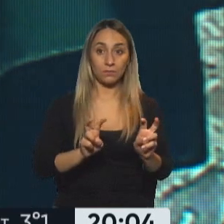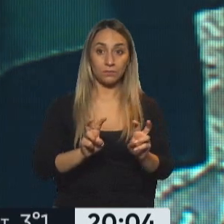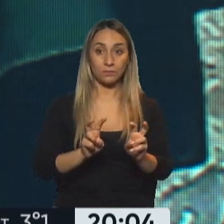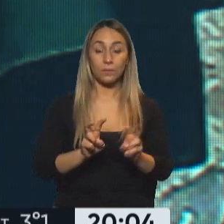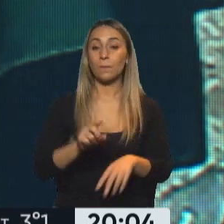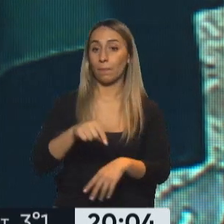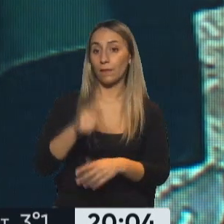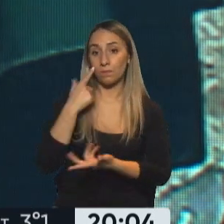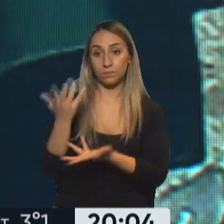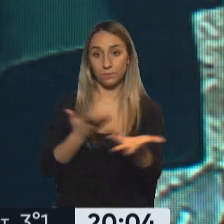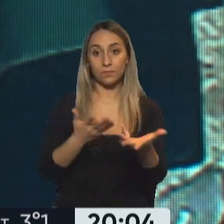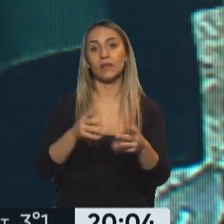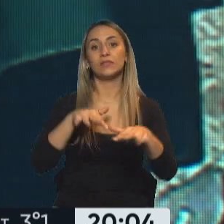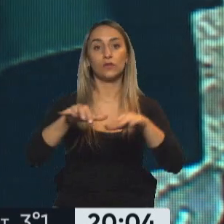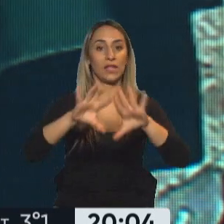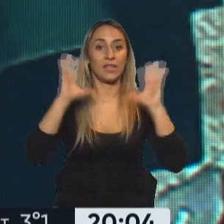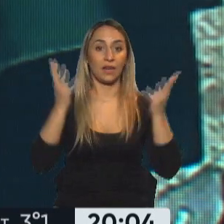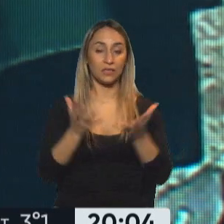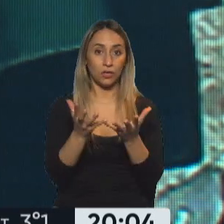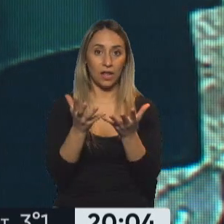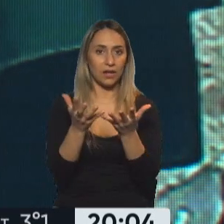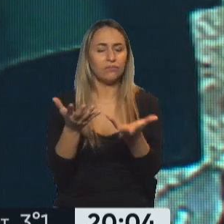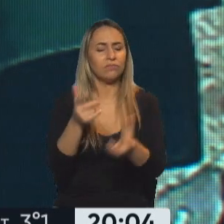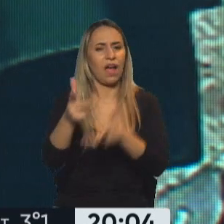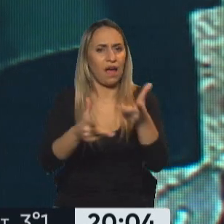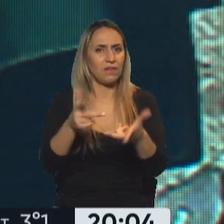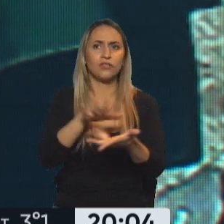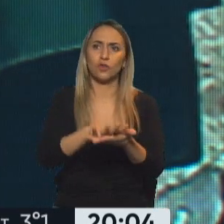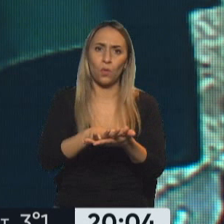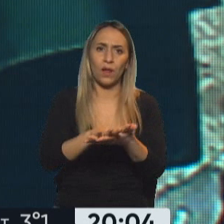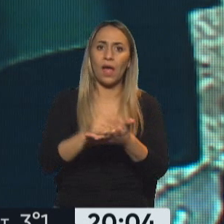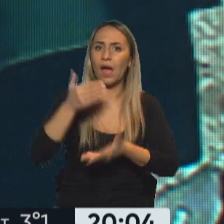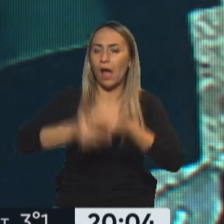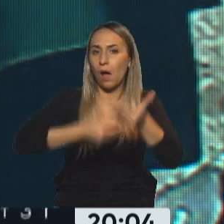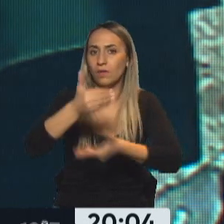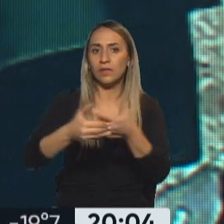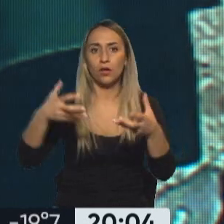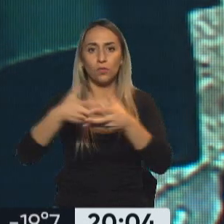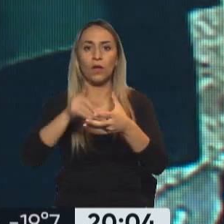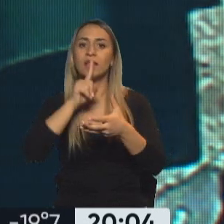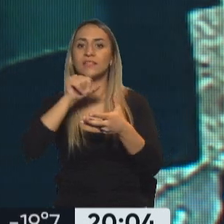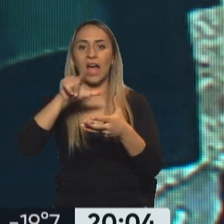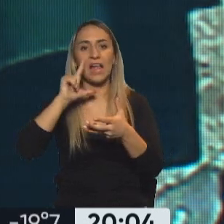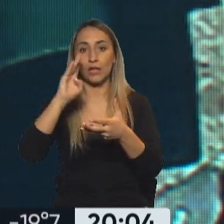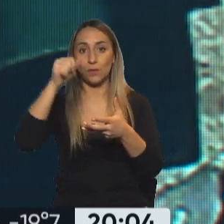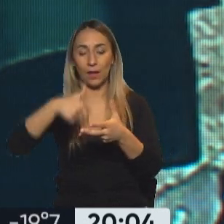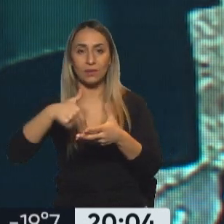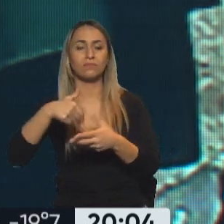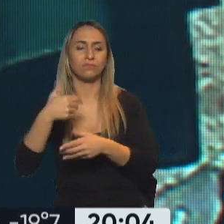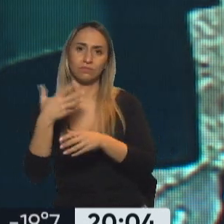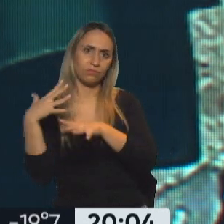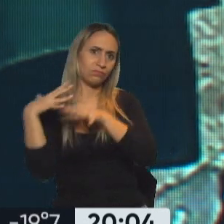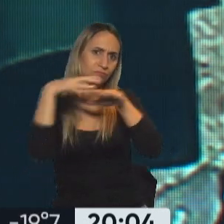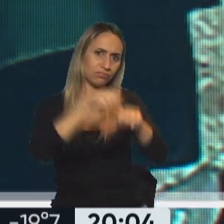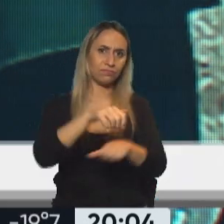Nos vamos al plano internacional. Se habla de un avance de grupos talibanes sobre Afganistán. Para